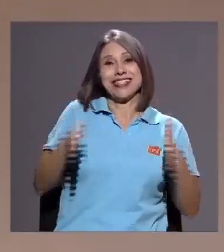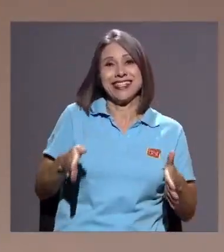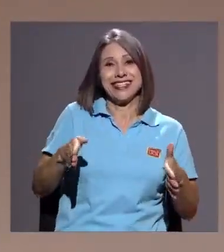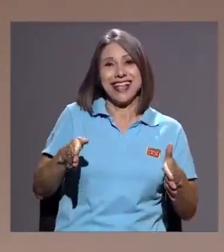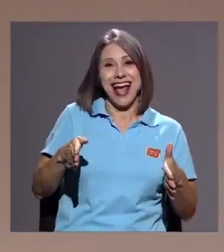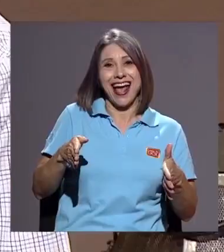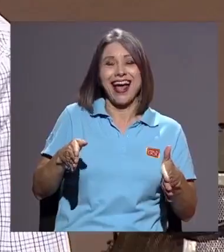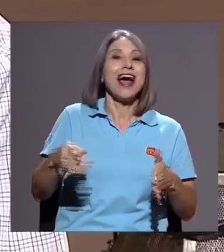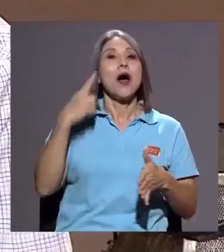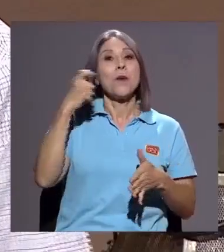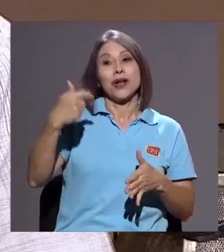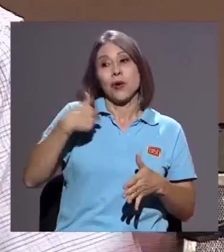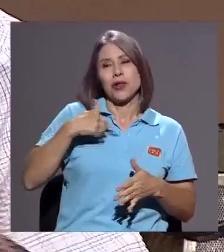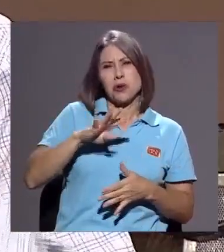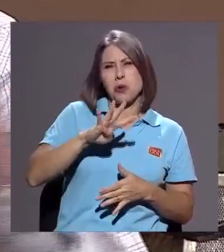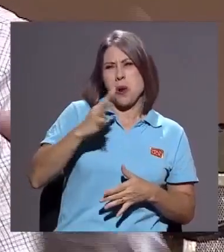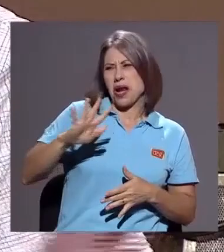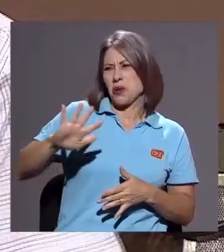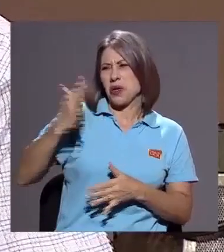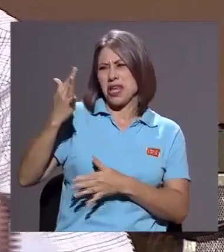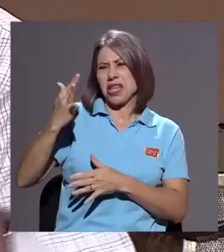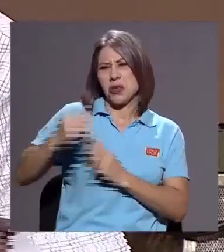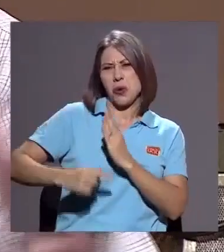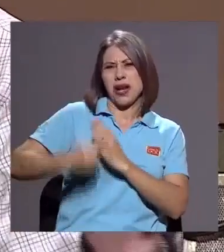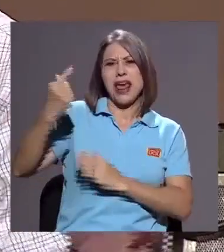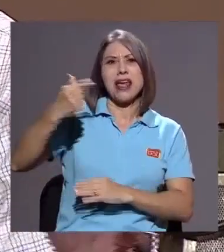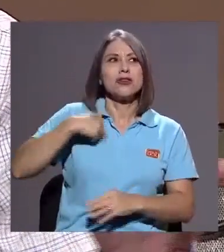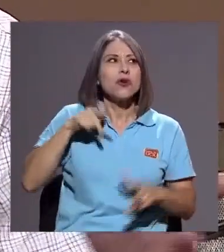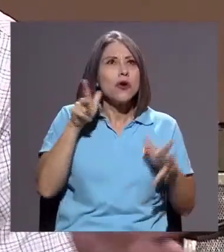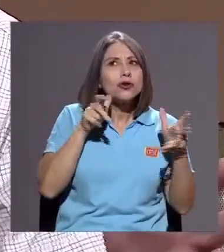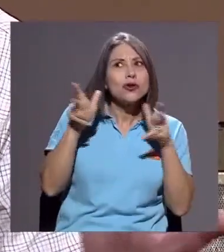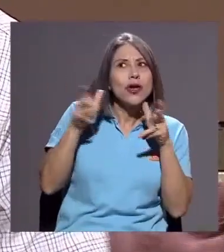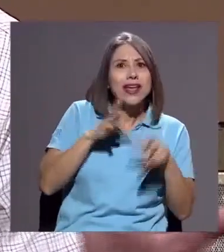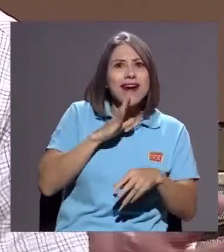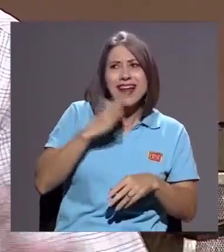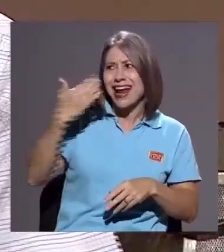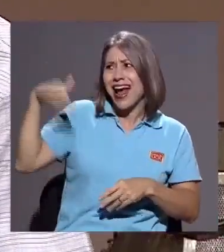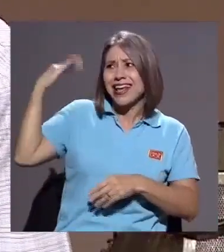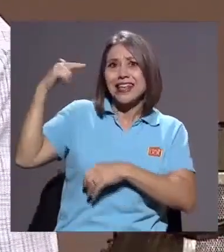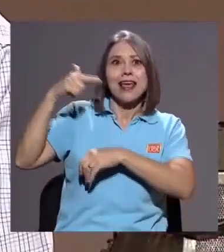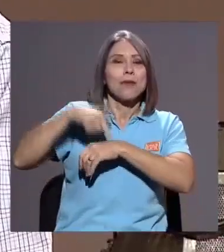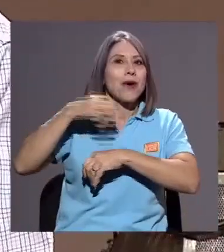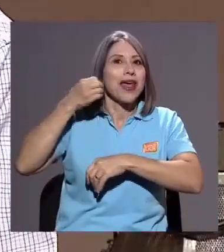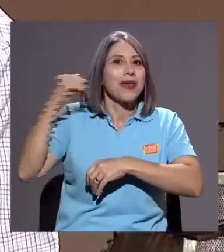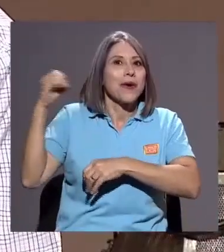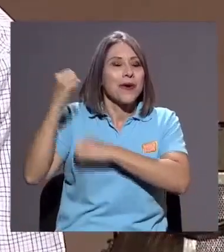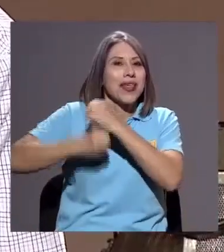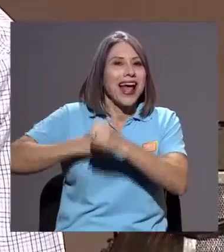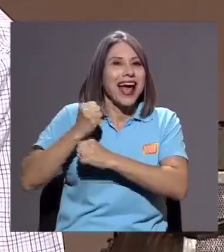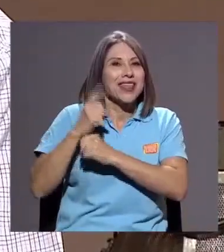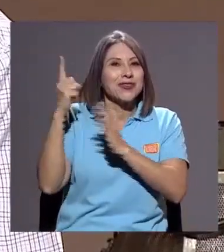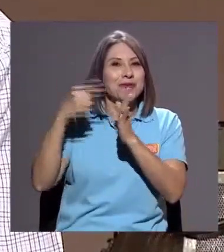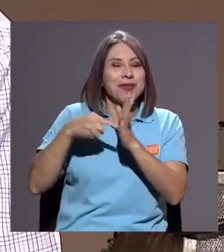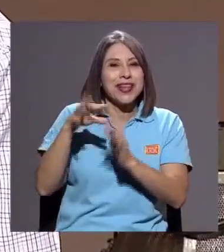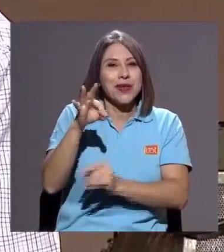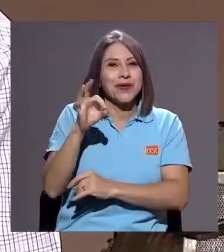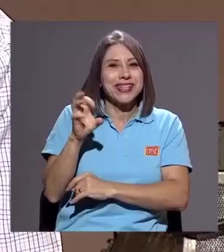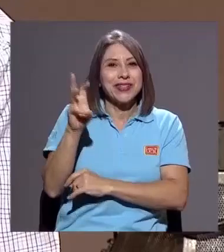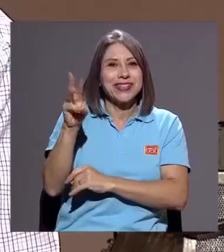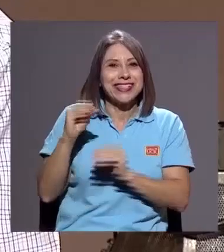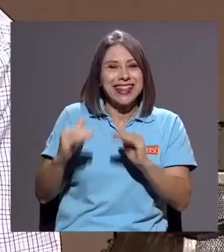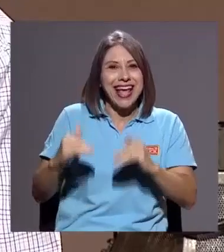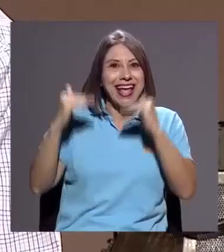cuando yo estaba en cuarto, quinto grado los oía hablar de que Saprissa, en la época aquella de oro de los años 60, ¿verdad? De aquel extraordinario equipo de